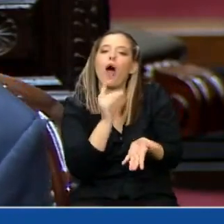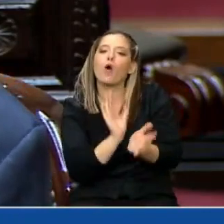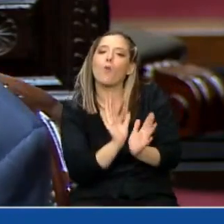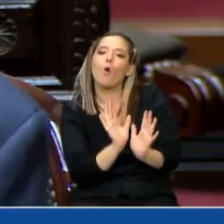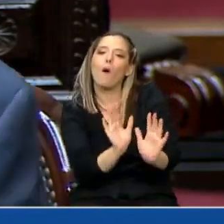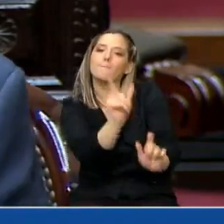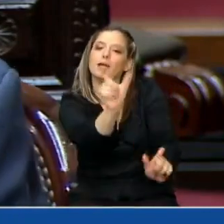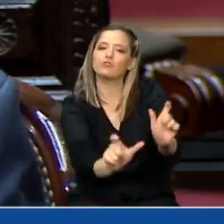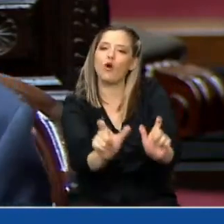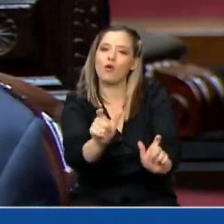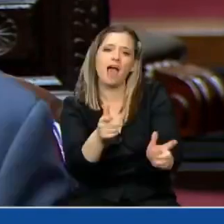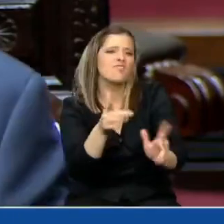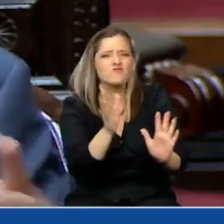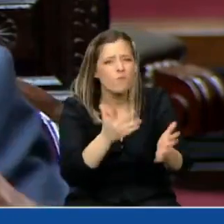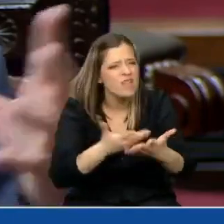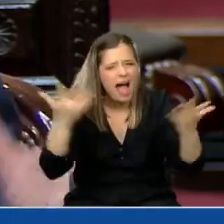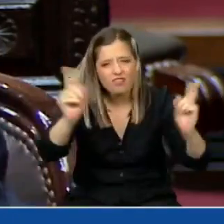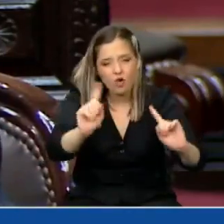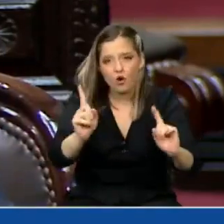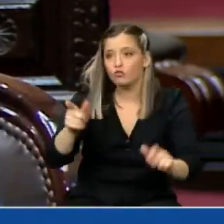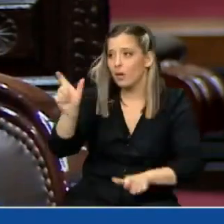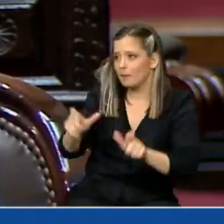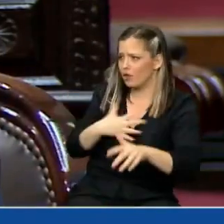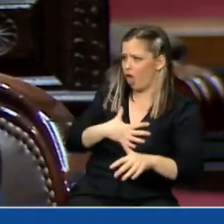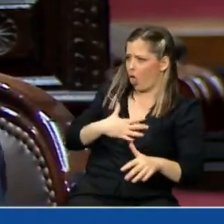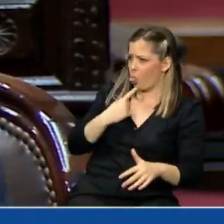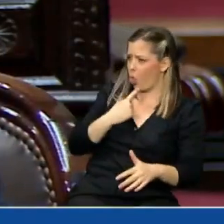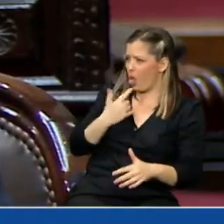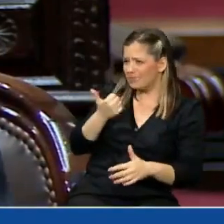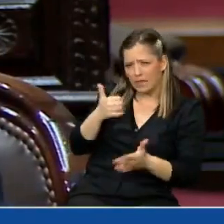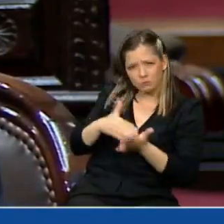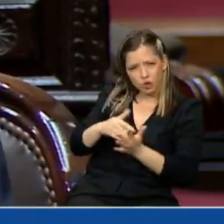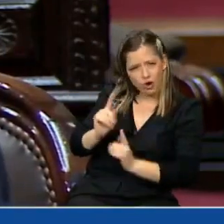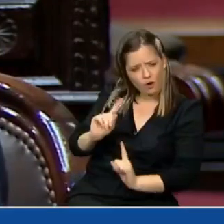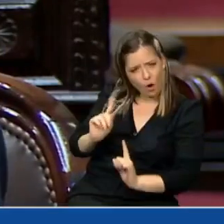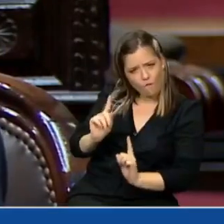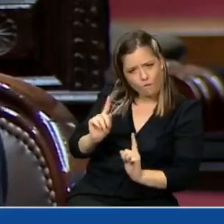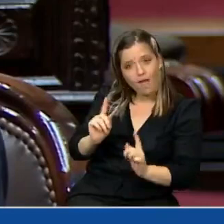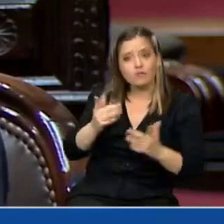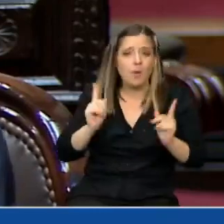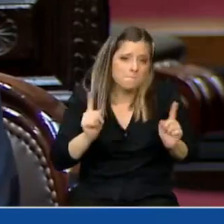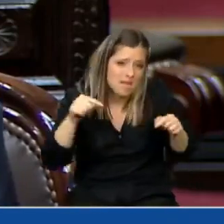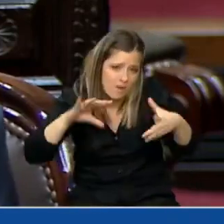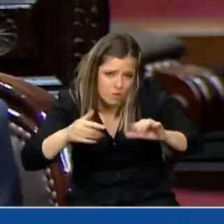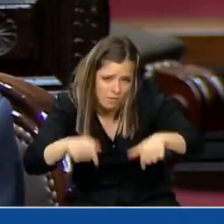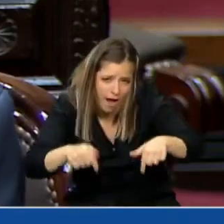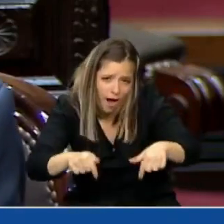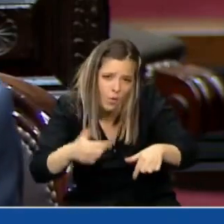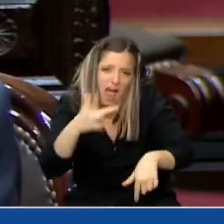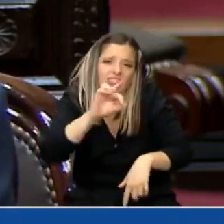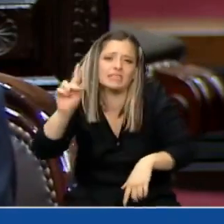Y después de eso pasar a decir: vieron, era medio una mentira. No puede el pueblo argentino.